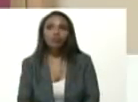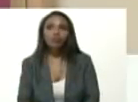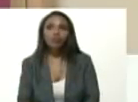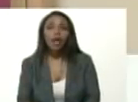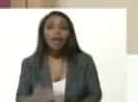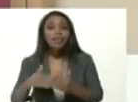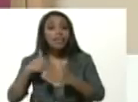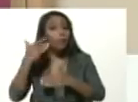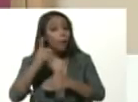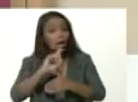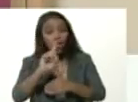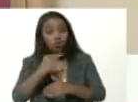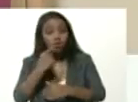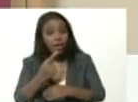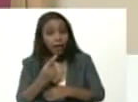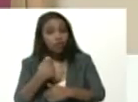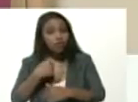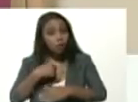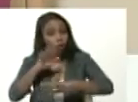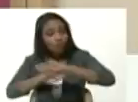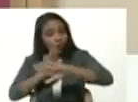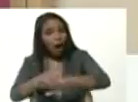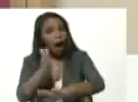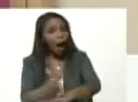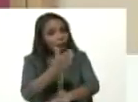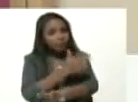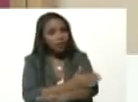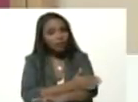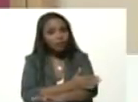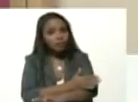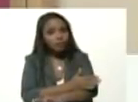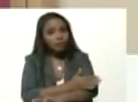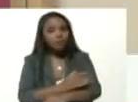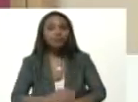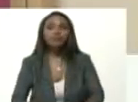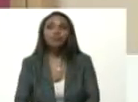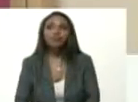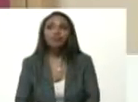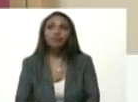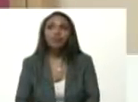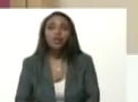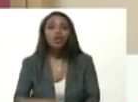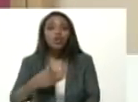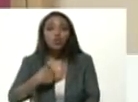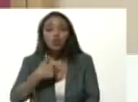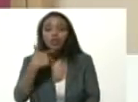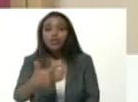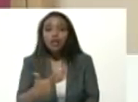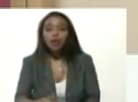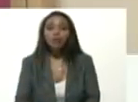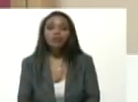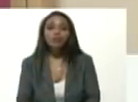Después no digan que no lo dije. Después no digan que no lo dije. Lo que sí les puedo decir